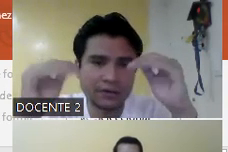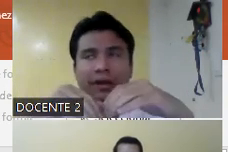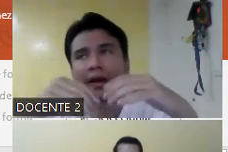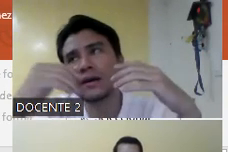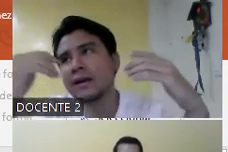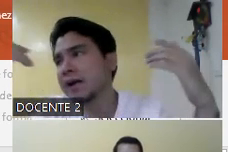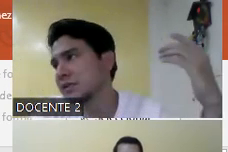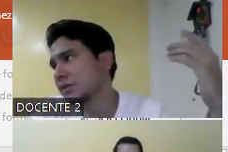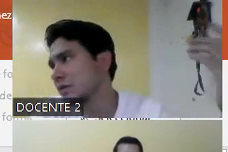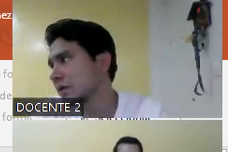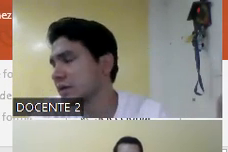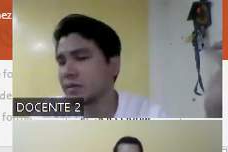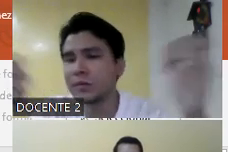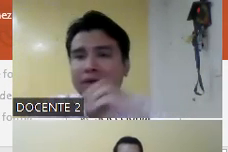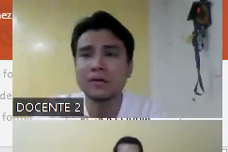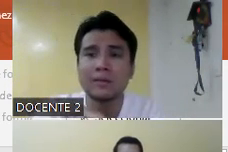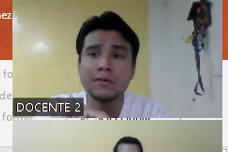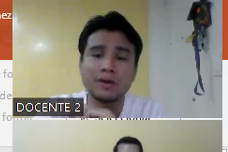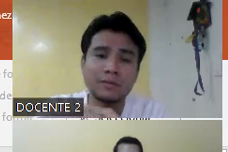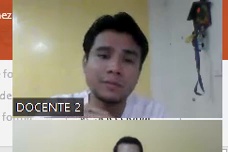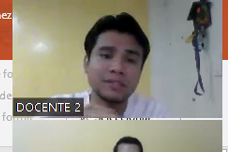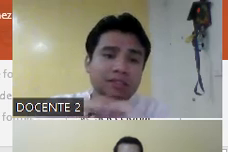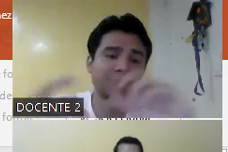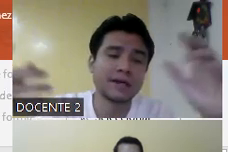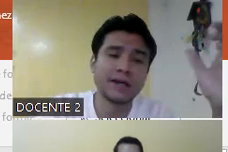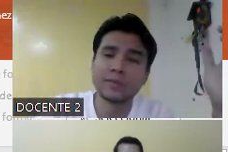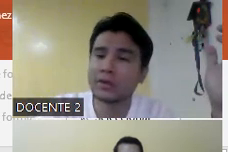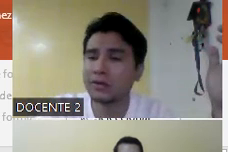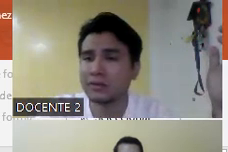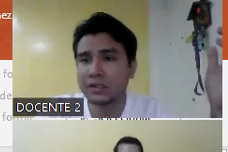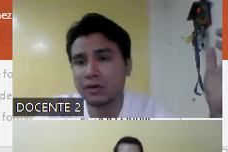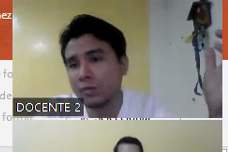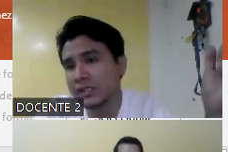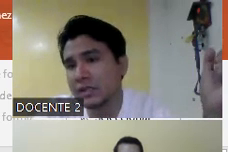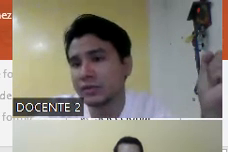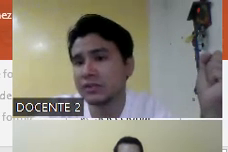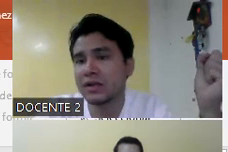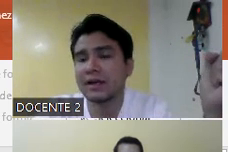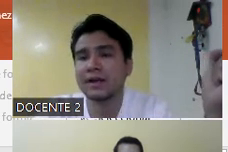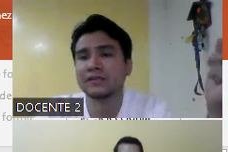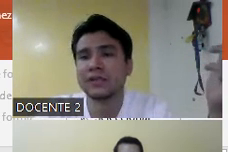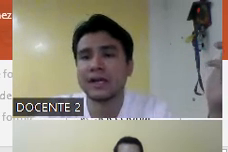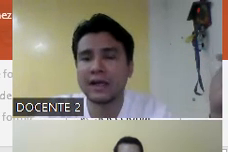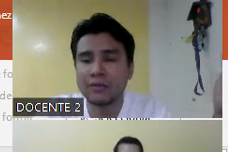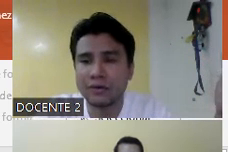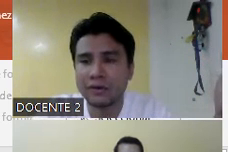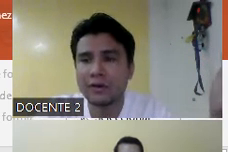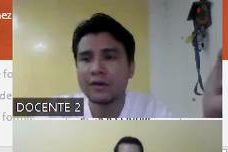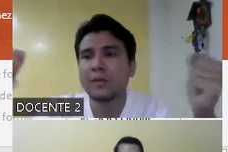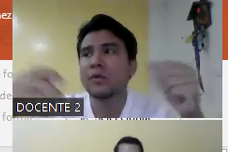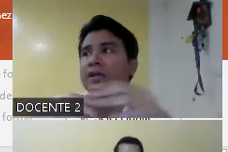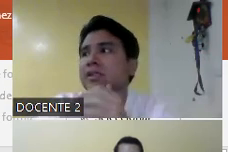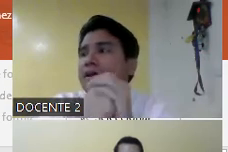el dolor. Relajación de cualquier tipo, tengo que averiguar cómo mi paciente se va a relajar, porque yo no sé cómo es el proceso de relajación de cada